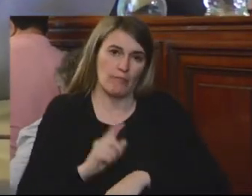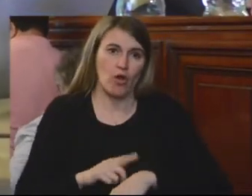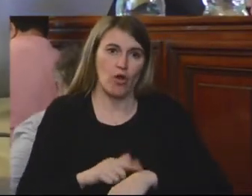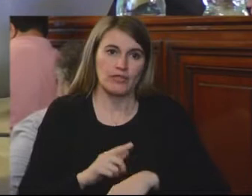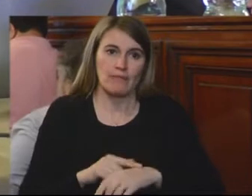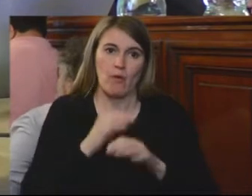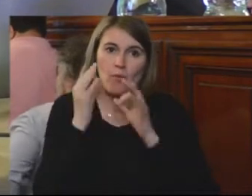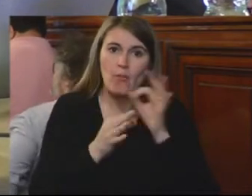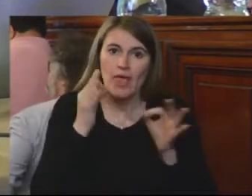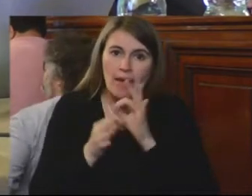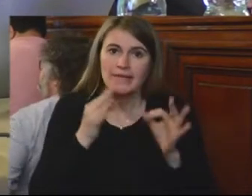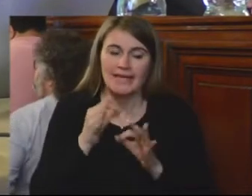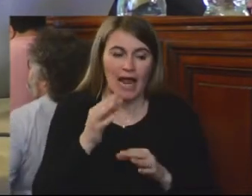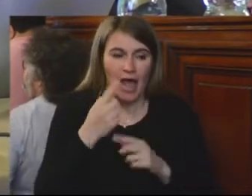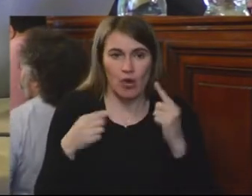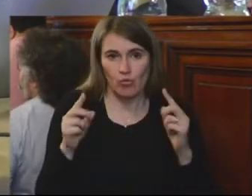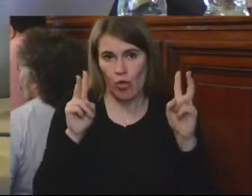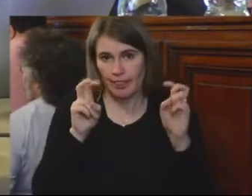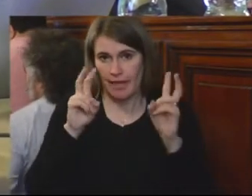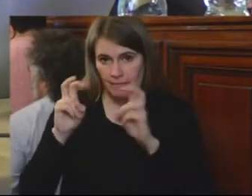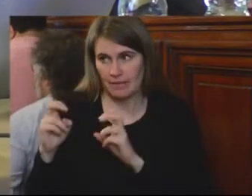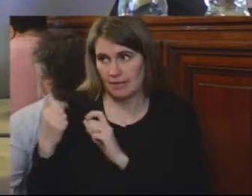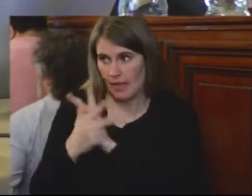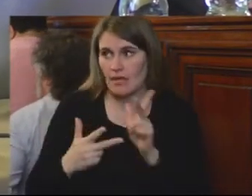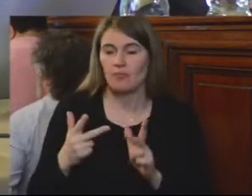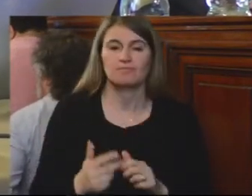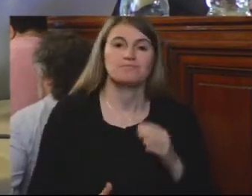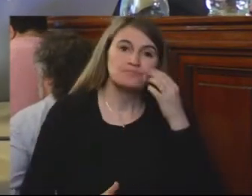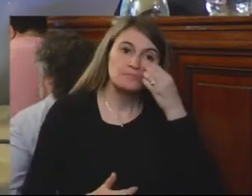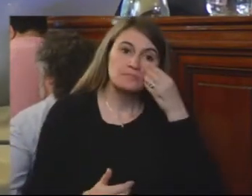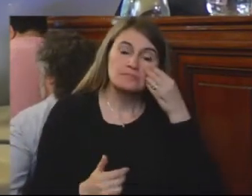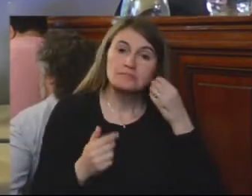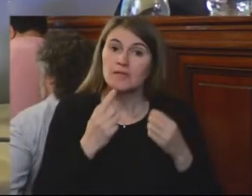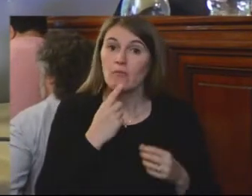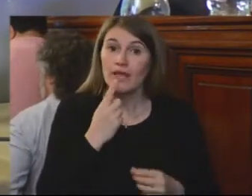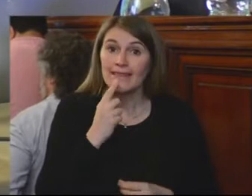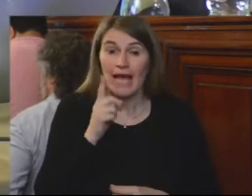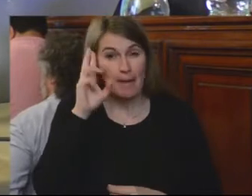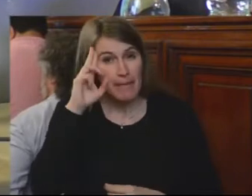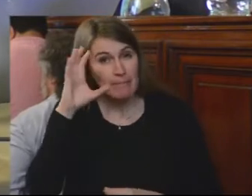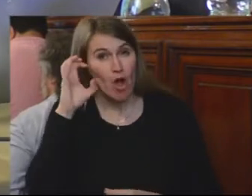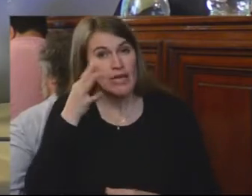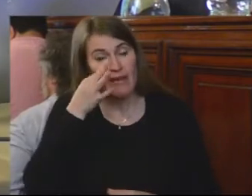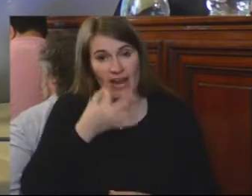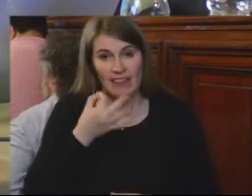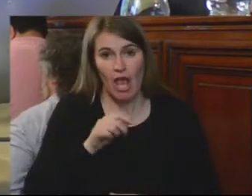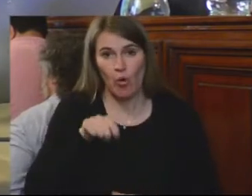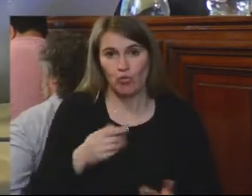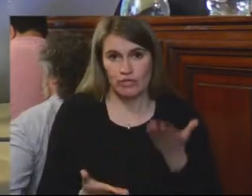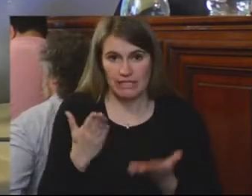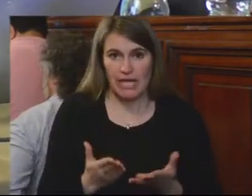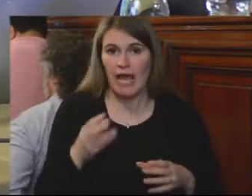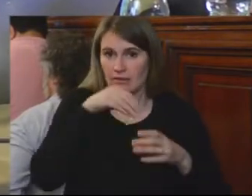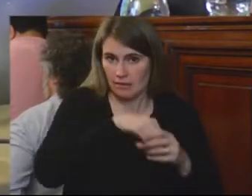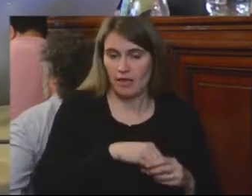que se han hecho referencia la política de memoria verdad y justicia en argentina es una política de estado como